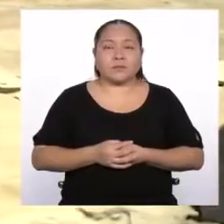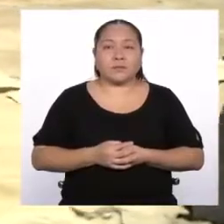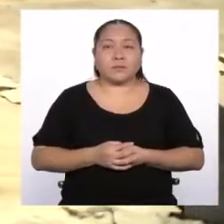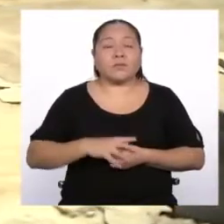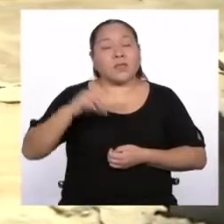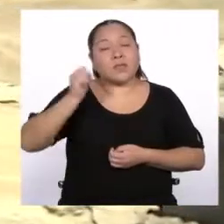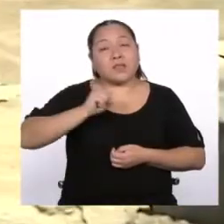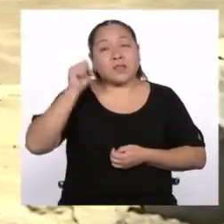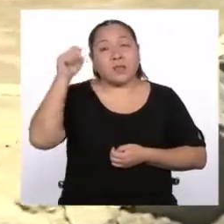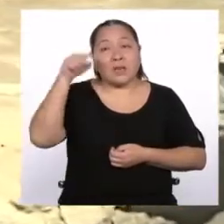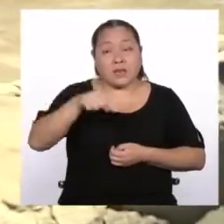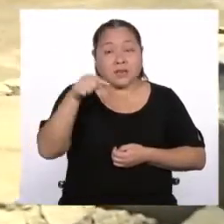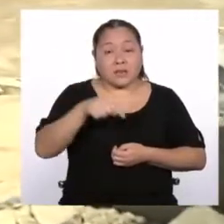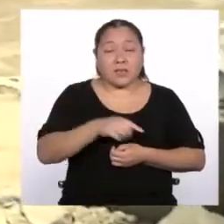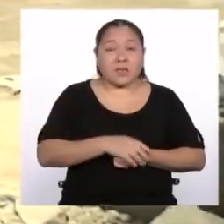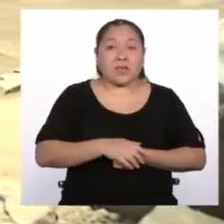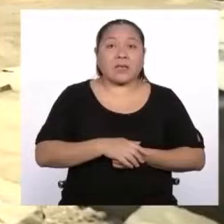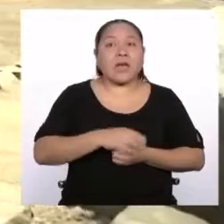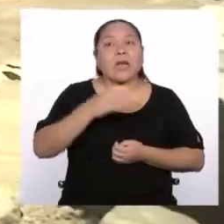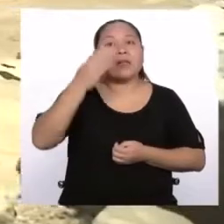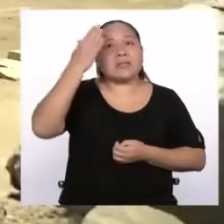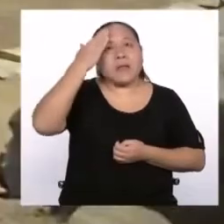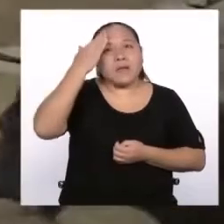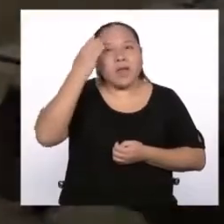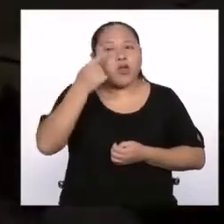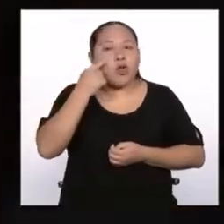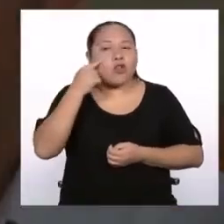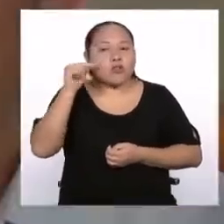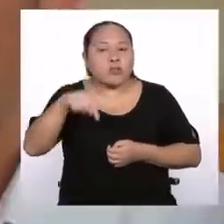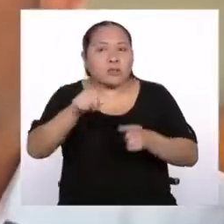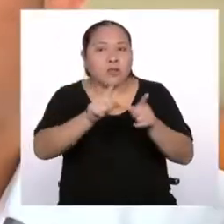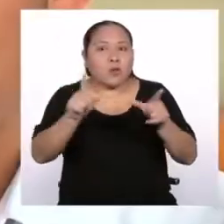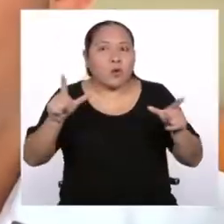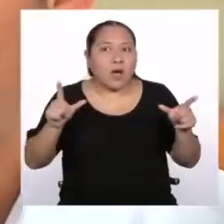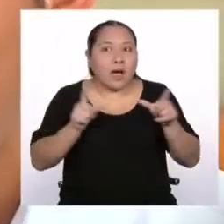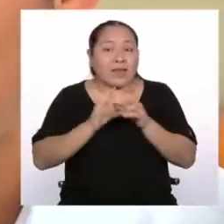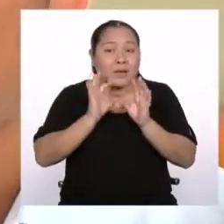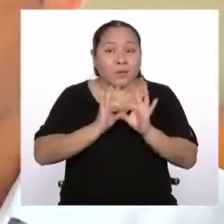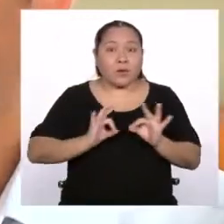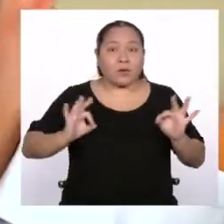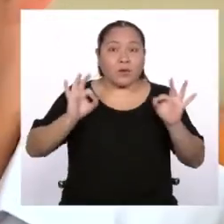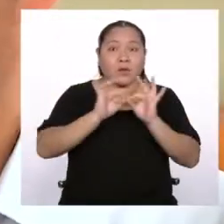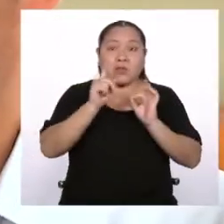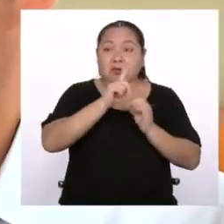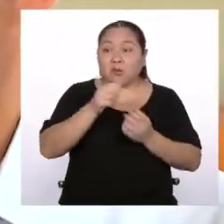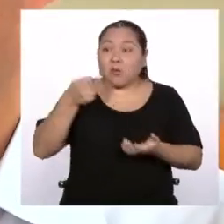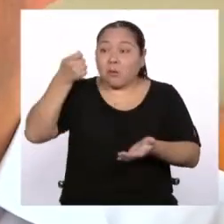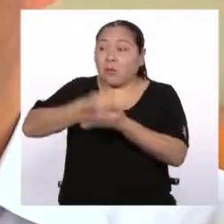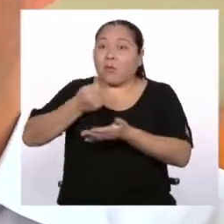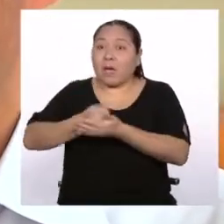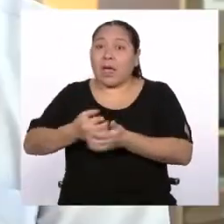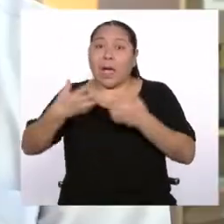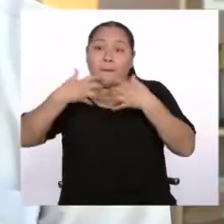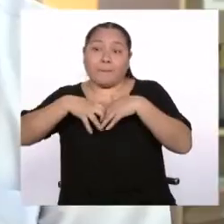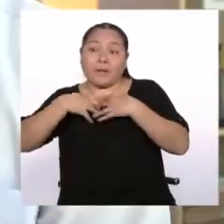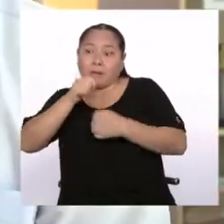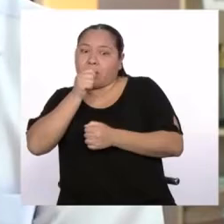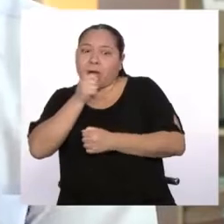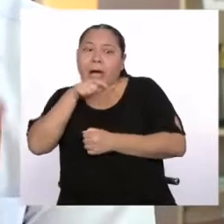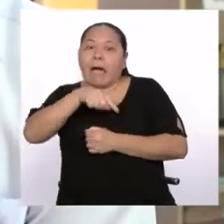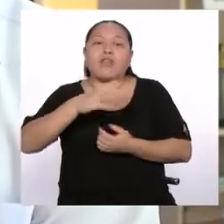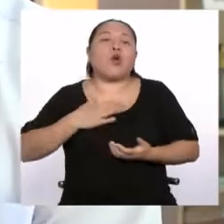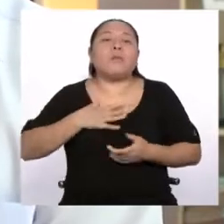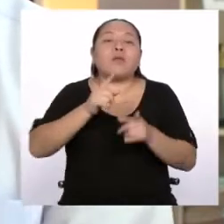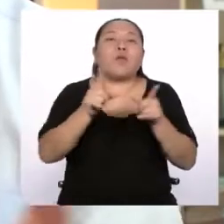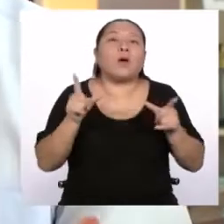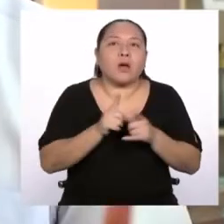Sin ese detalle de saber su área intangible, no se pueden desarrollar inversiones públicas o privadas. Porque es